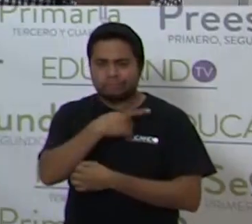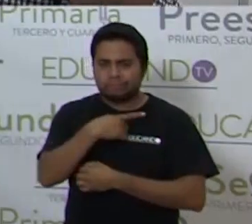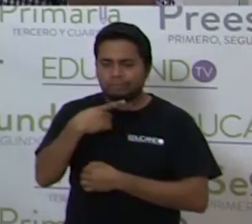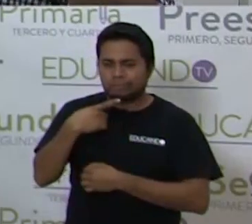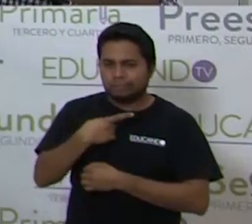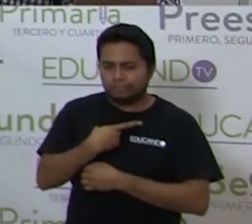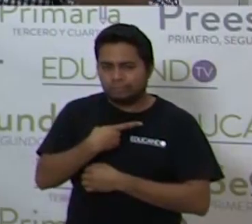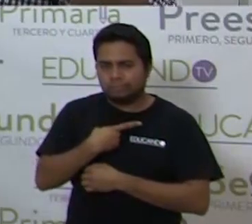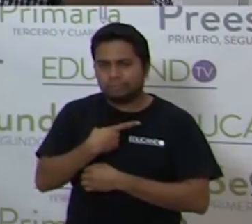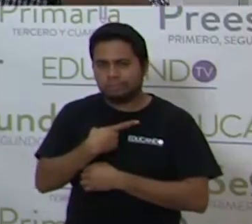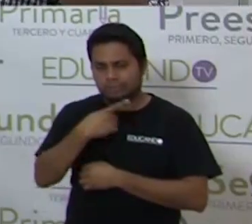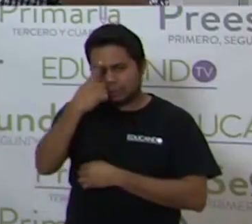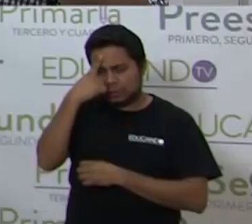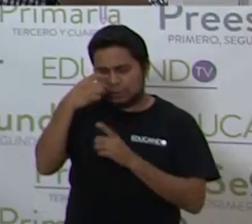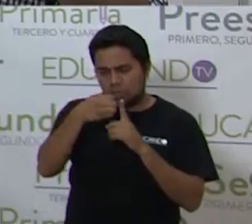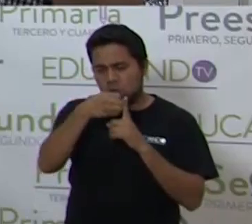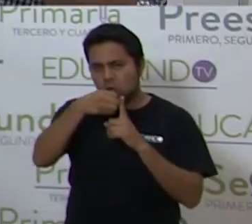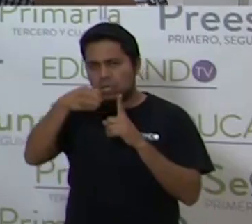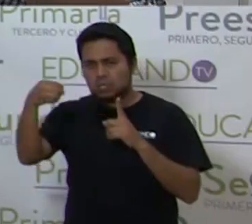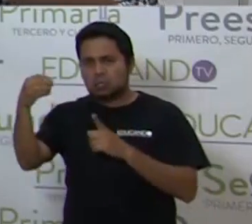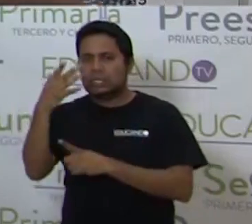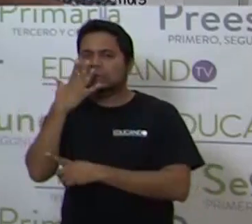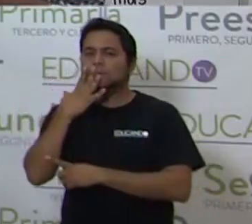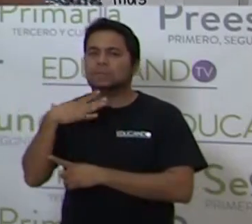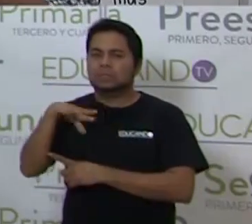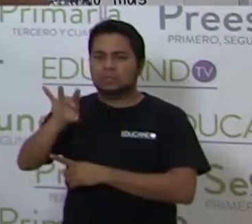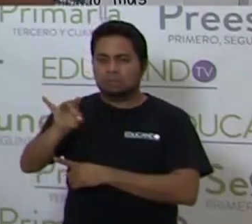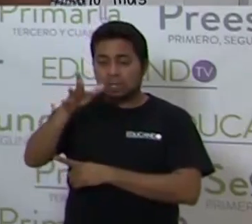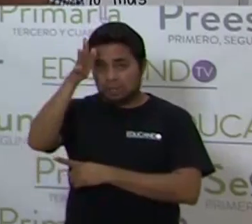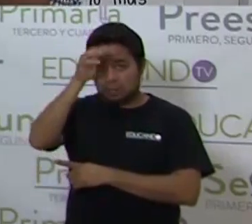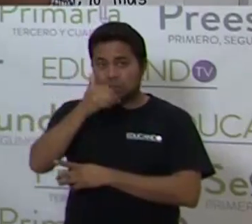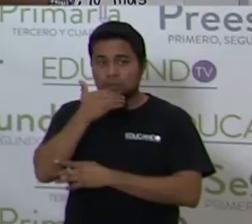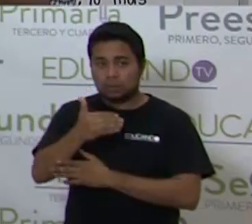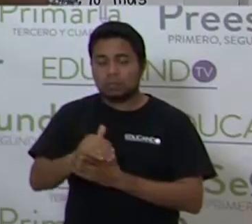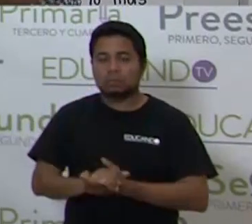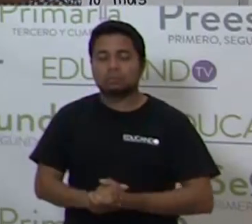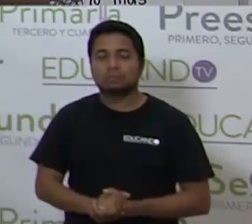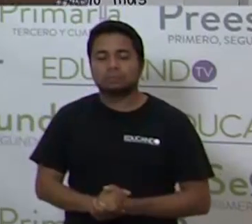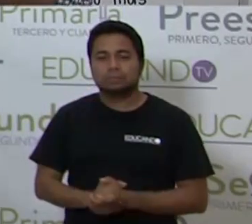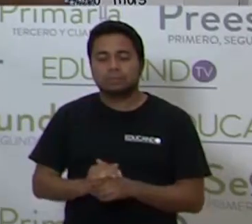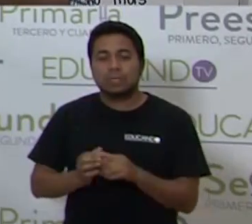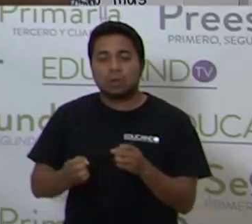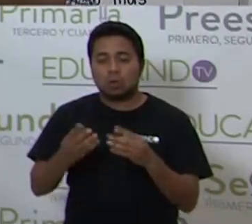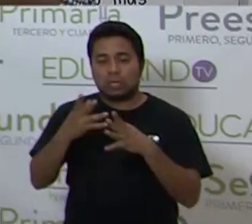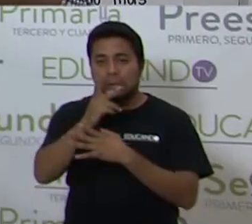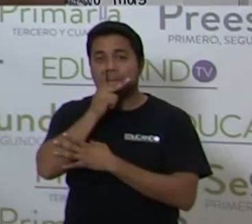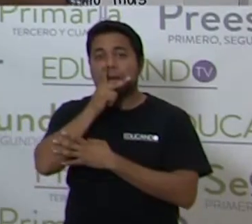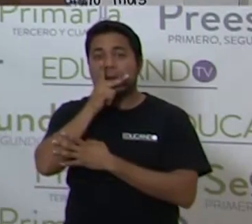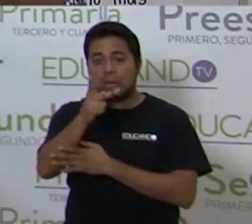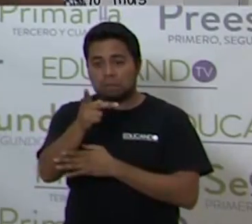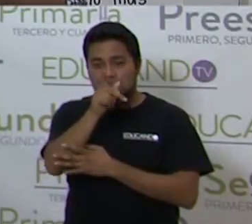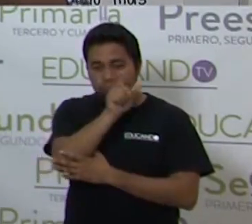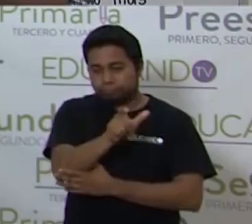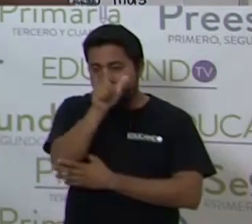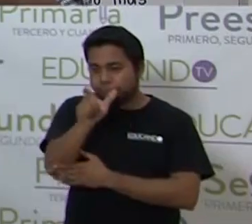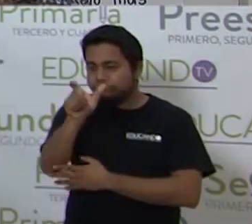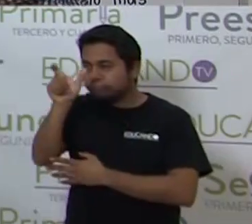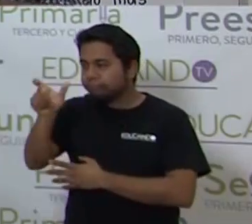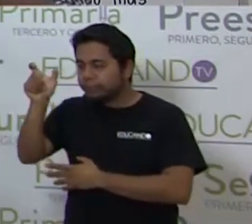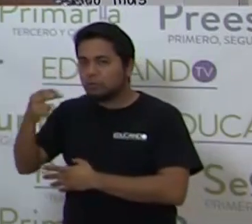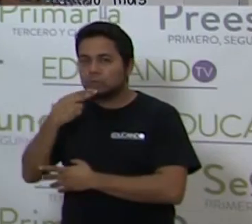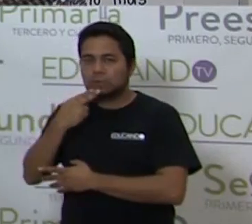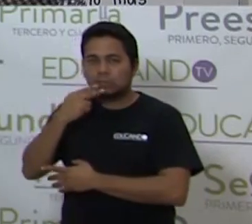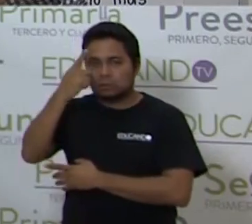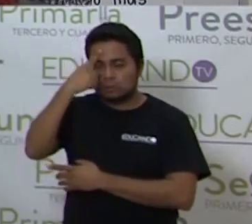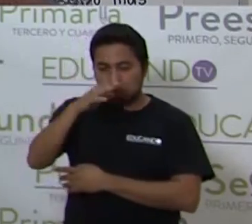en oraciones simples. ¿Estamos de acuerdo? La cantidad de palabras que tú utilices para